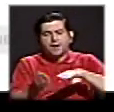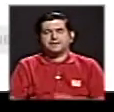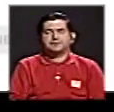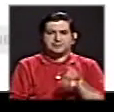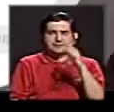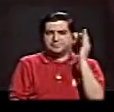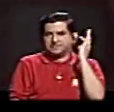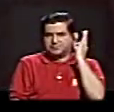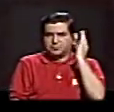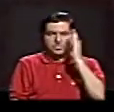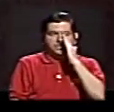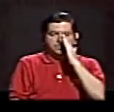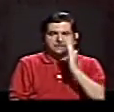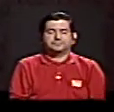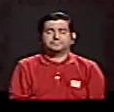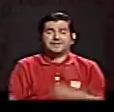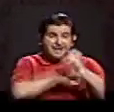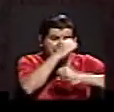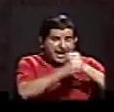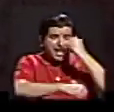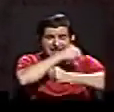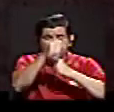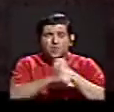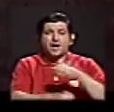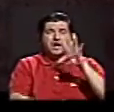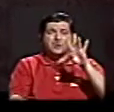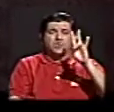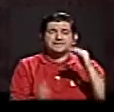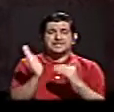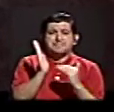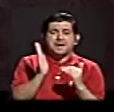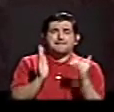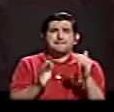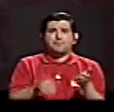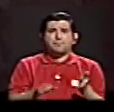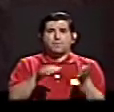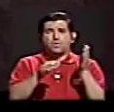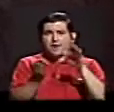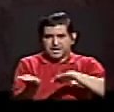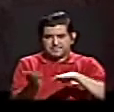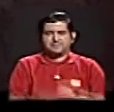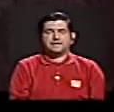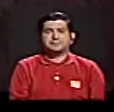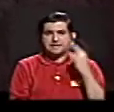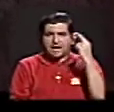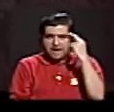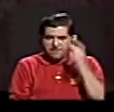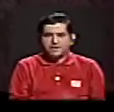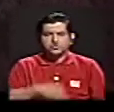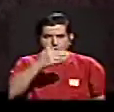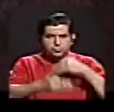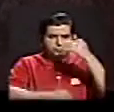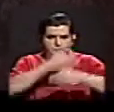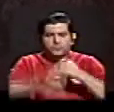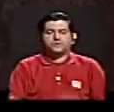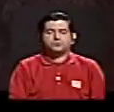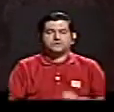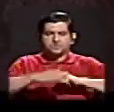materna. Cada año, 47,000 mujeres mueren por complicaciones derivadas del aborto